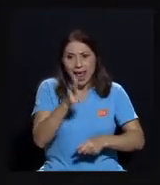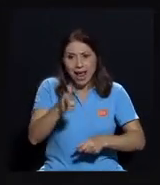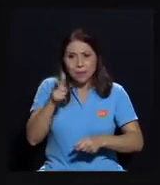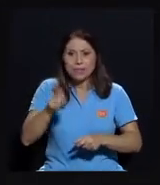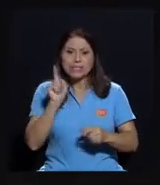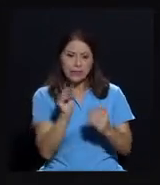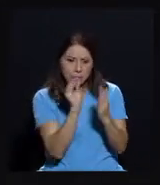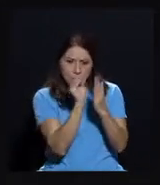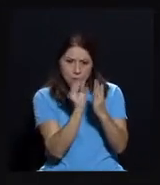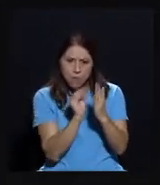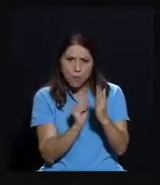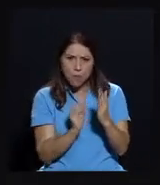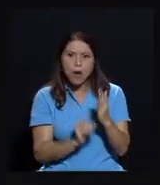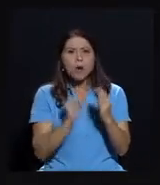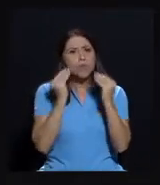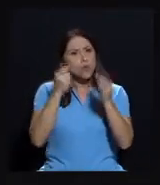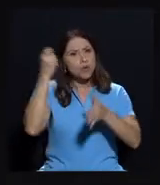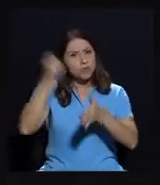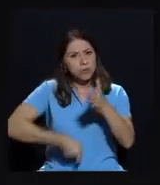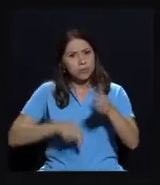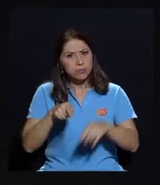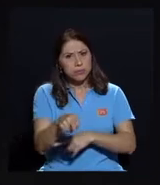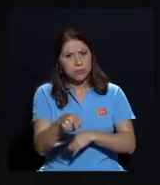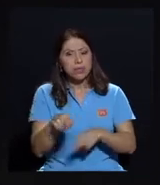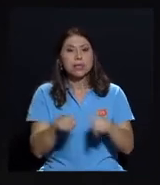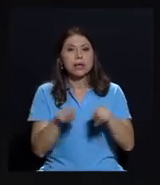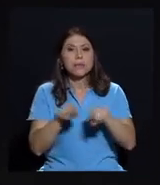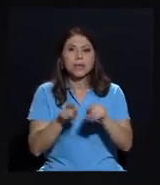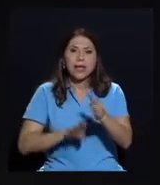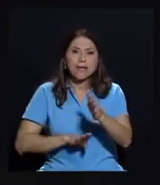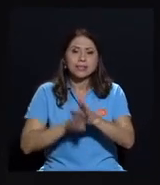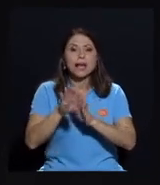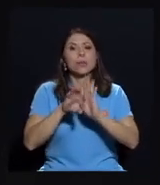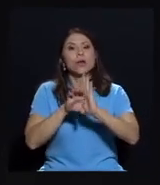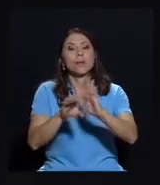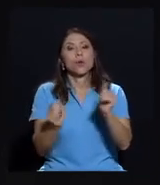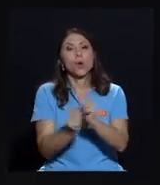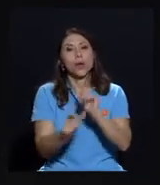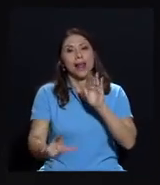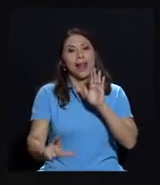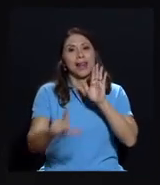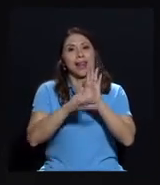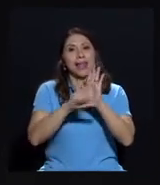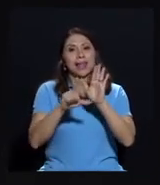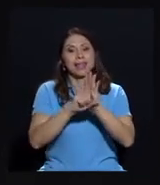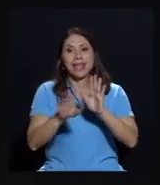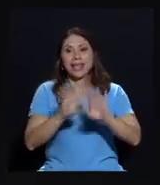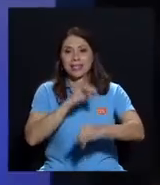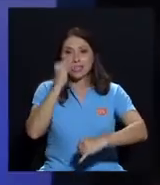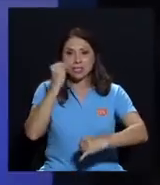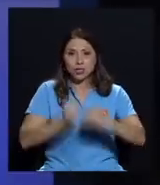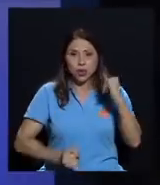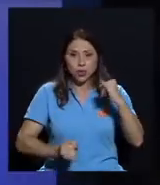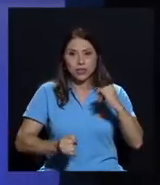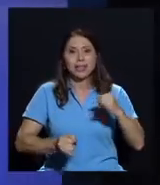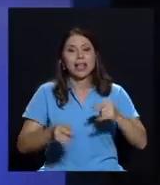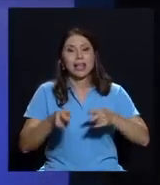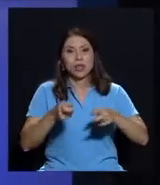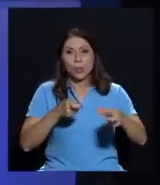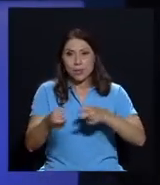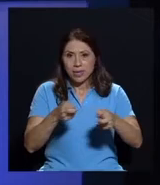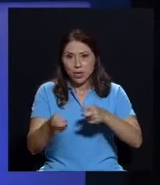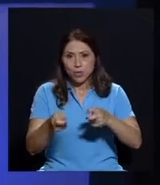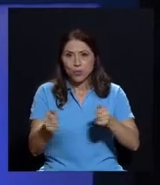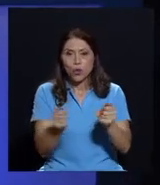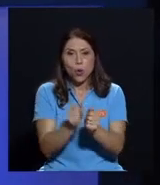y ser muy rigurosos en esta materia y avanzar en cosas como la ley de extinción del dominio con garantías es decir no sólo atacar